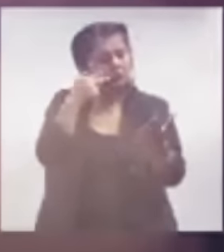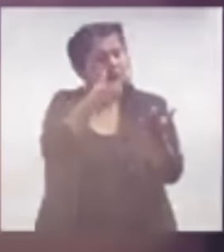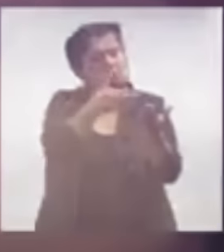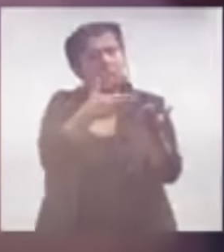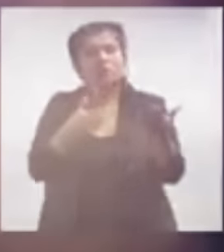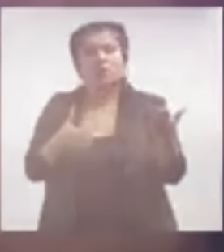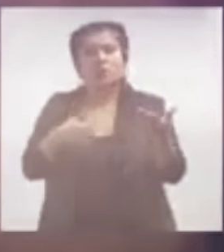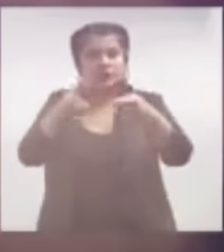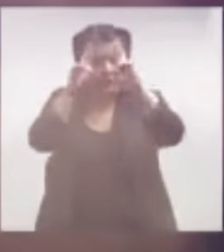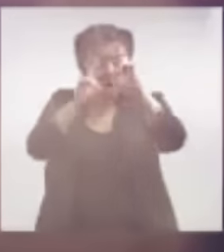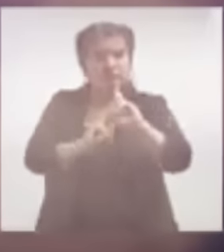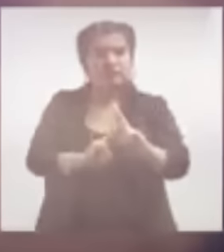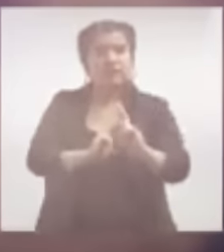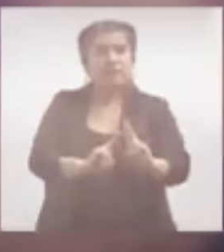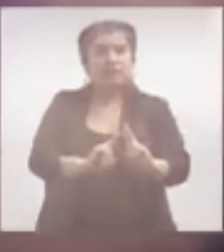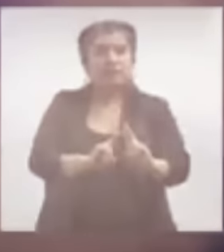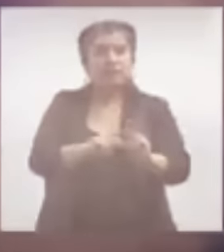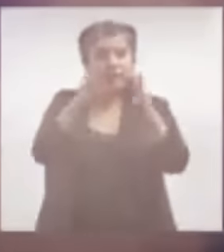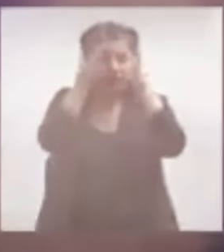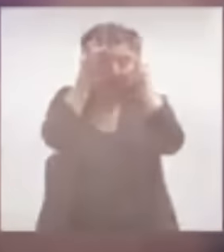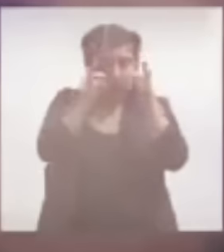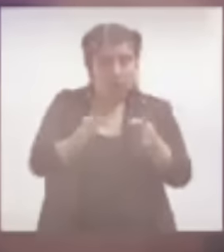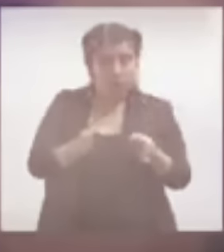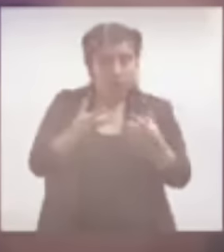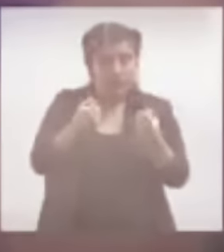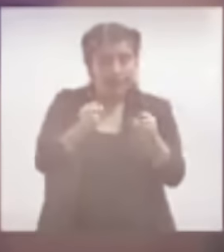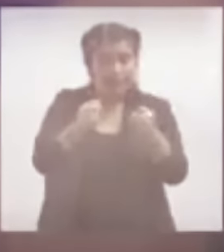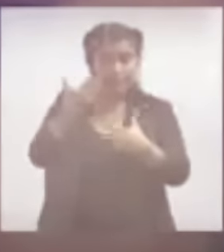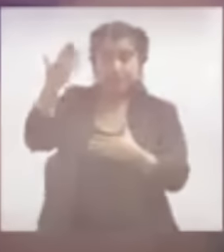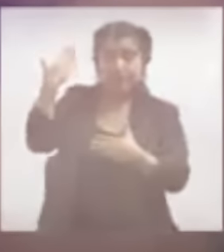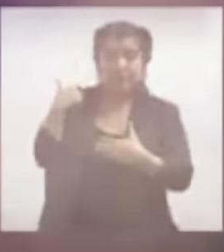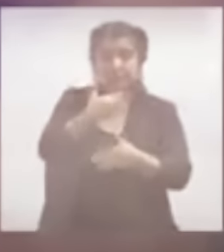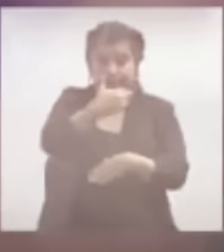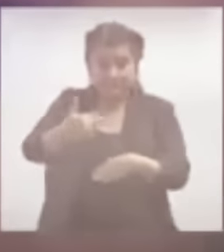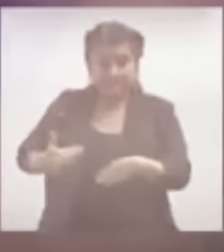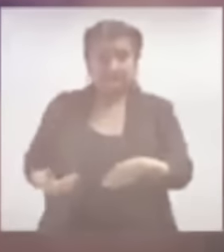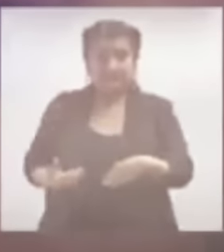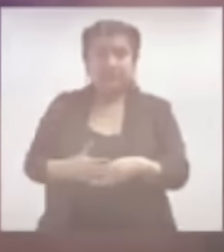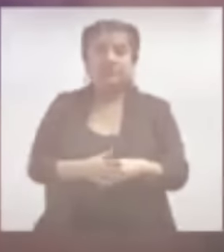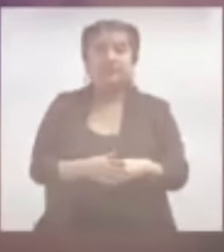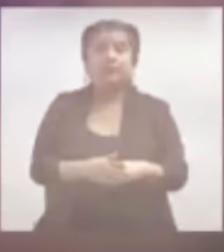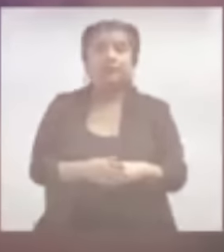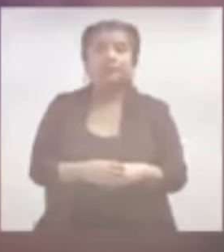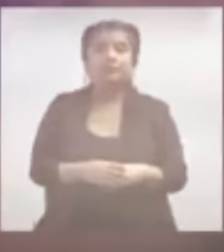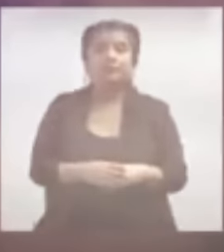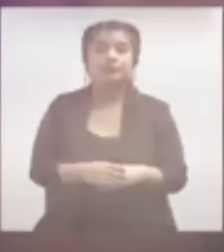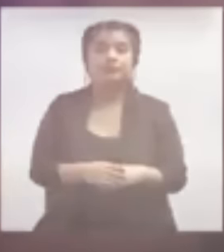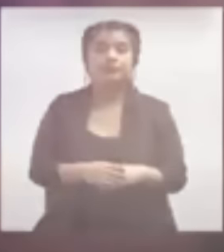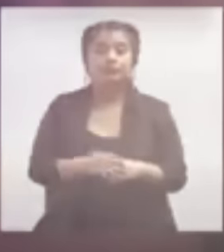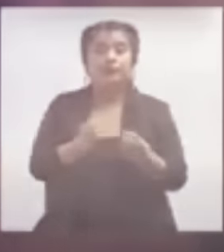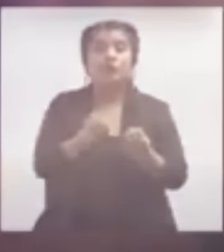esté respetando ese acuerdo que hicimos, presidente. Es más, con